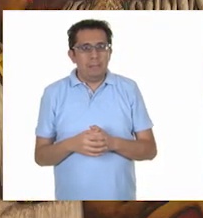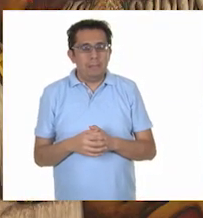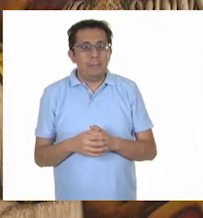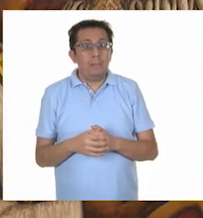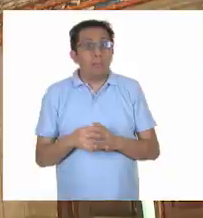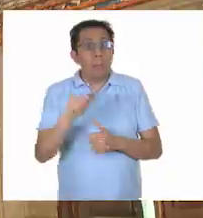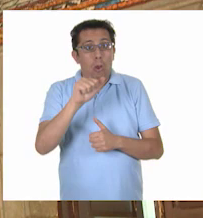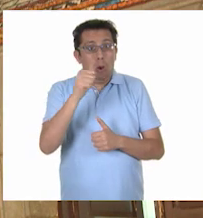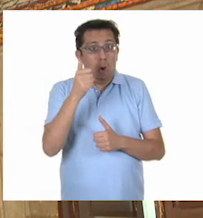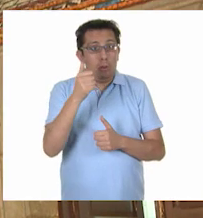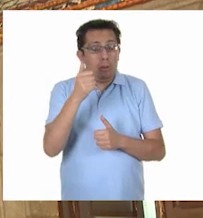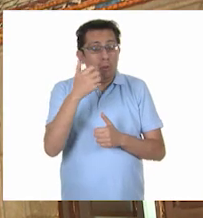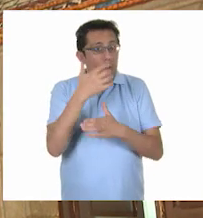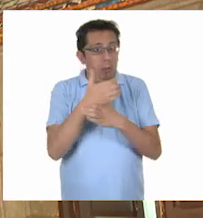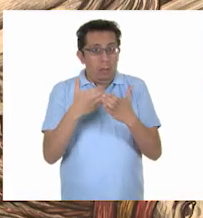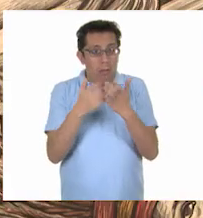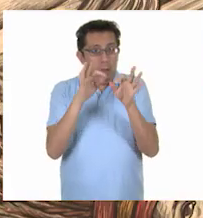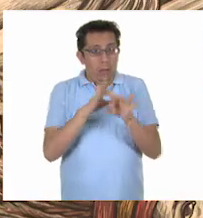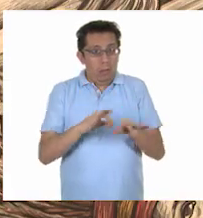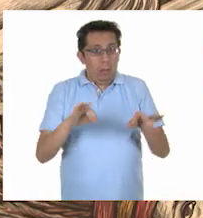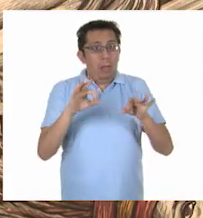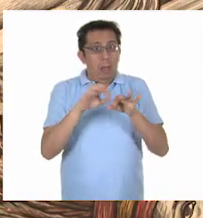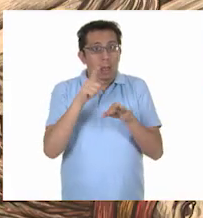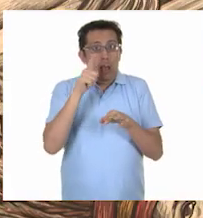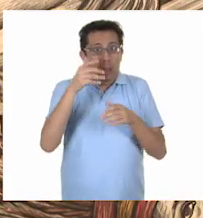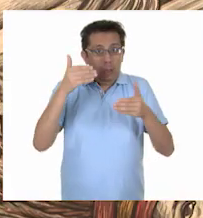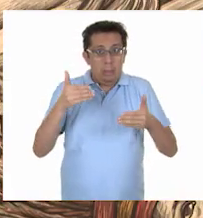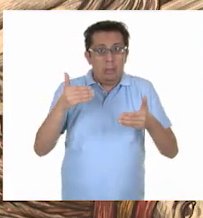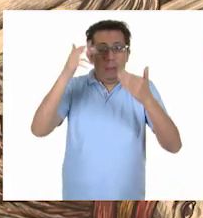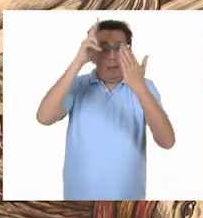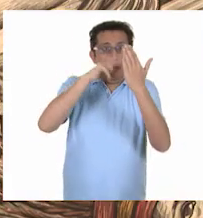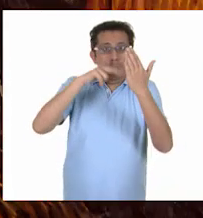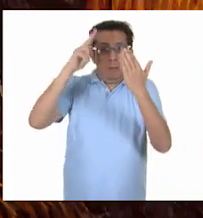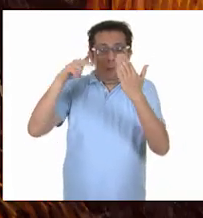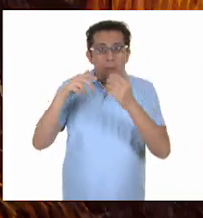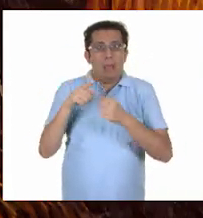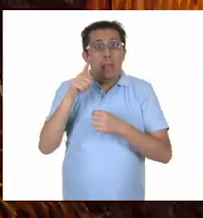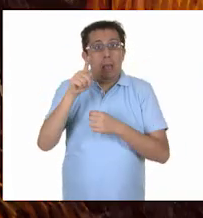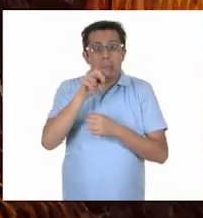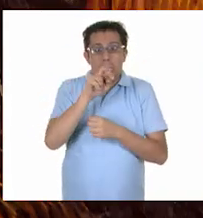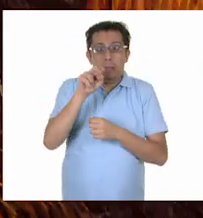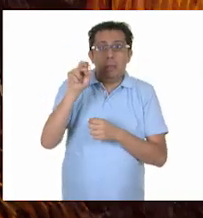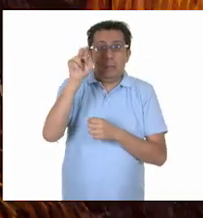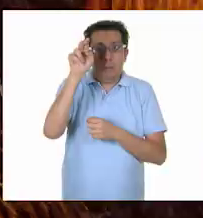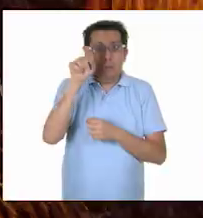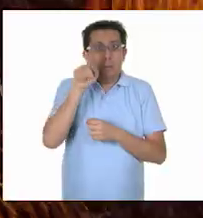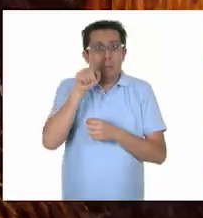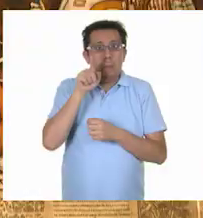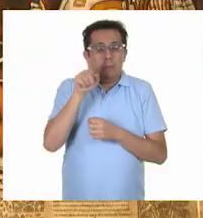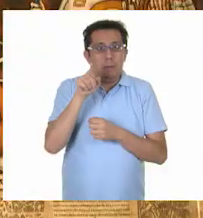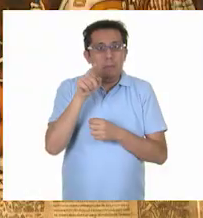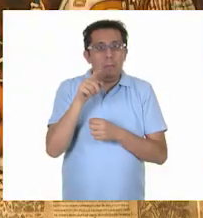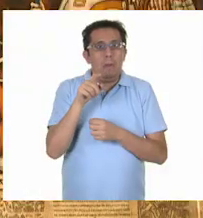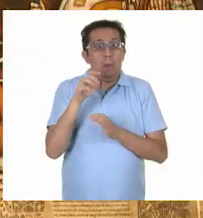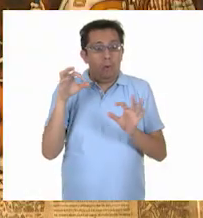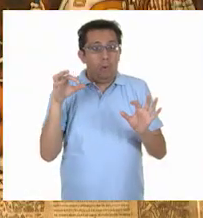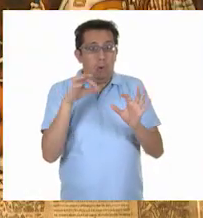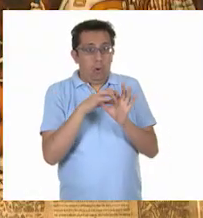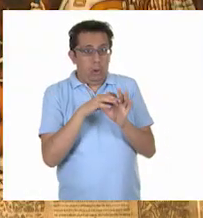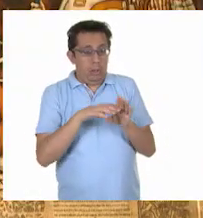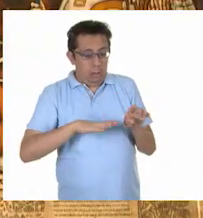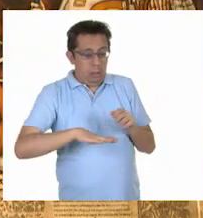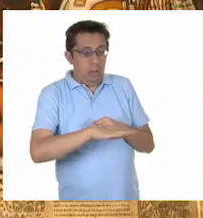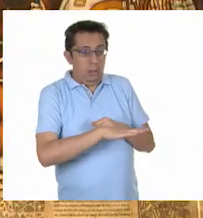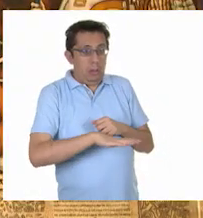Otro elemento muy importante en mi mural de la escalera en relación con los de aquí abajo de la planta